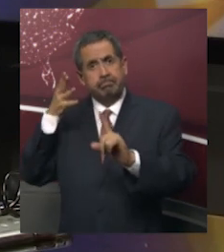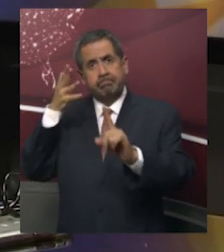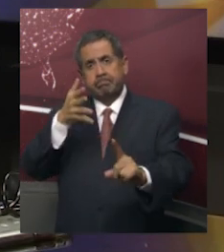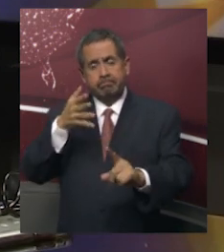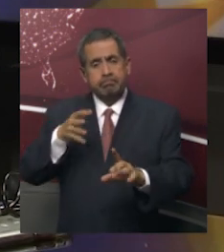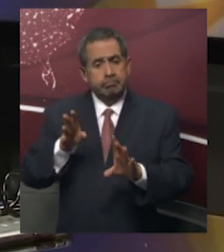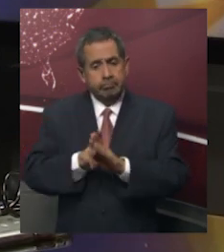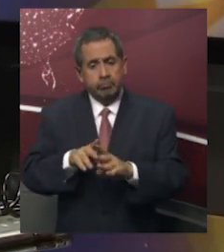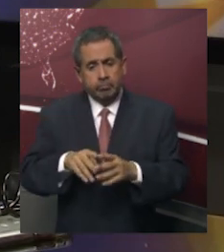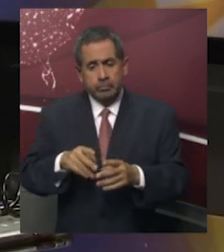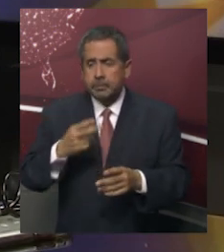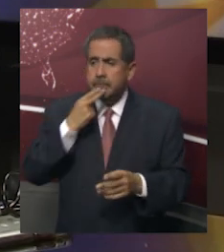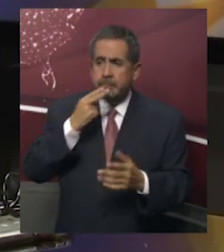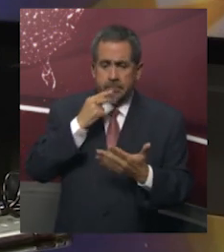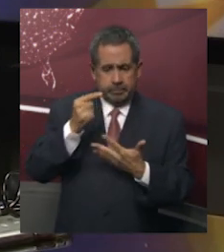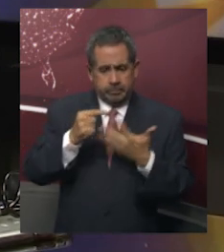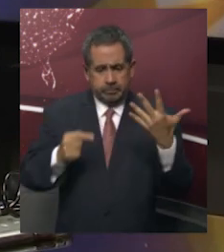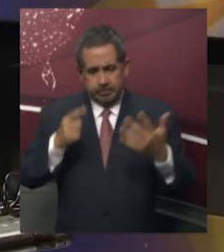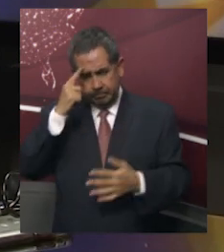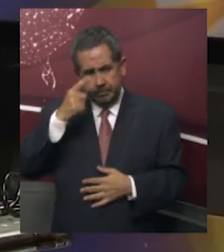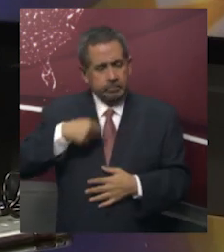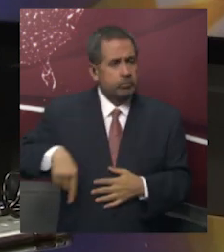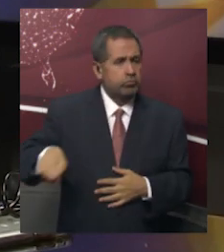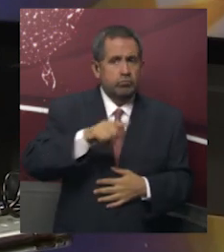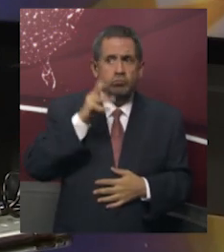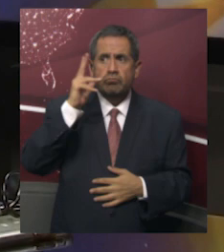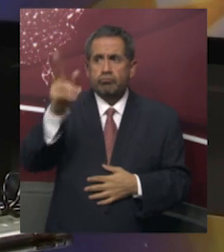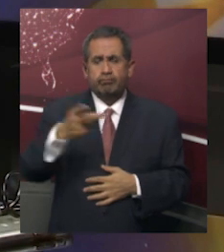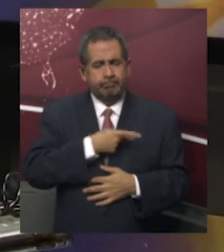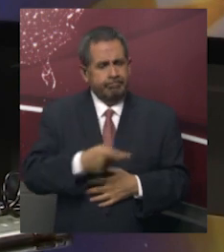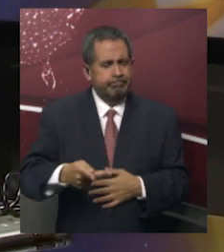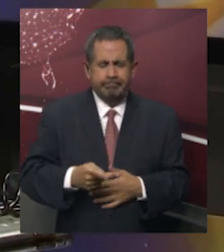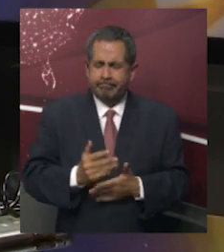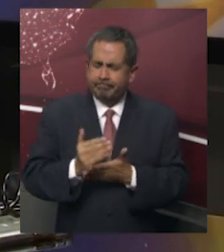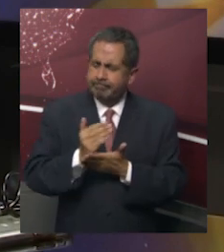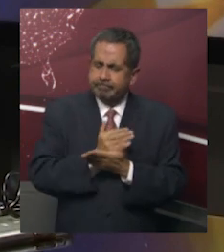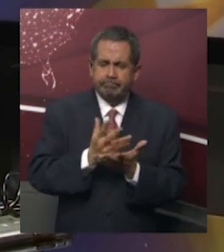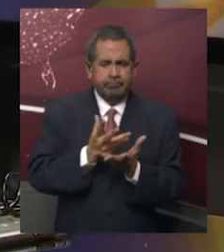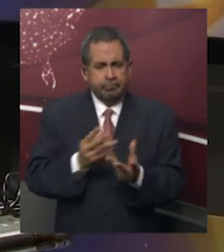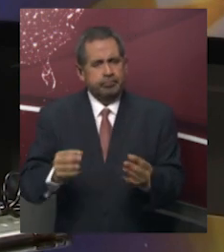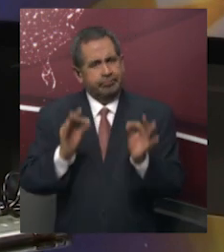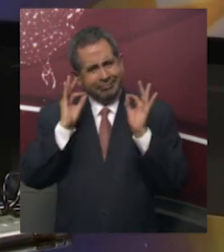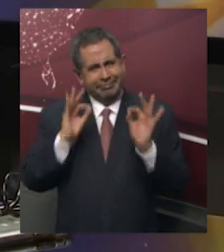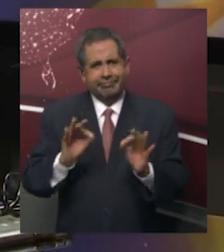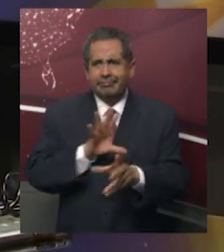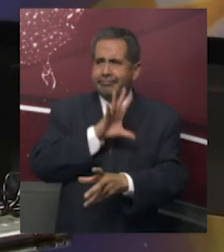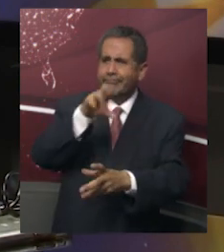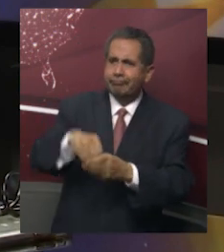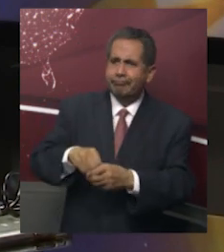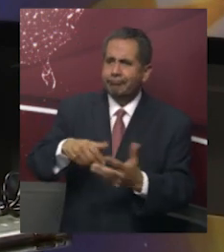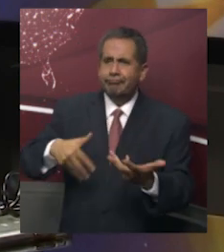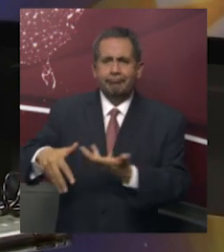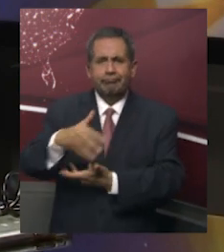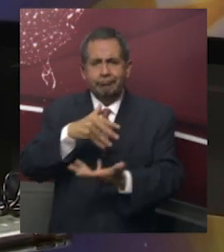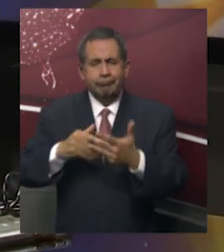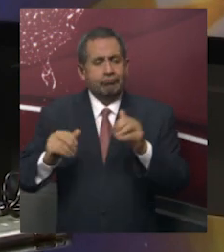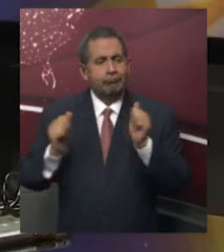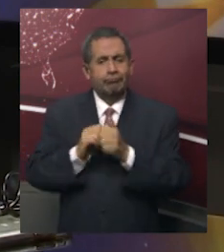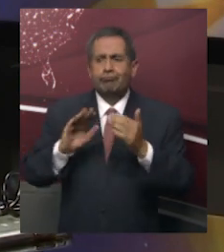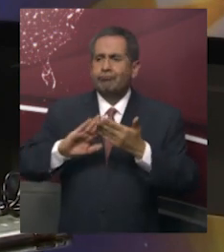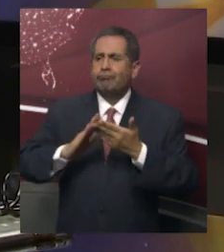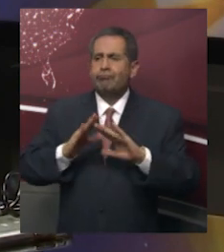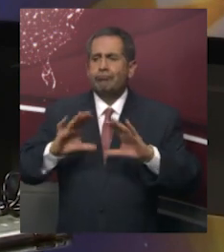mapa de ruta maravilloso para acabar con la pobreza extrema, para tener una plena inclusión desde nuestras